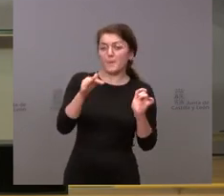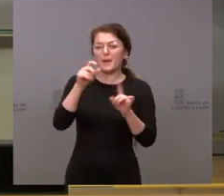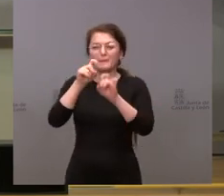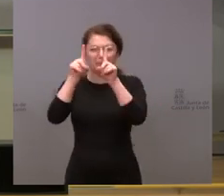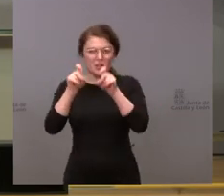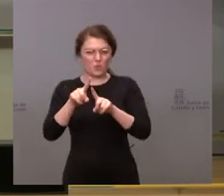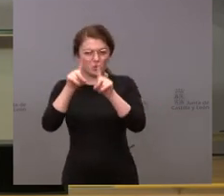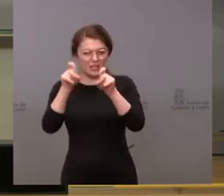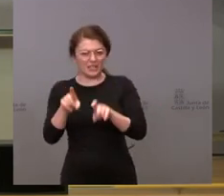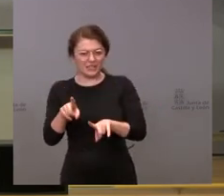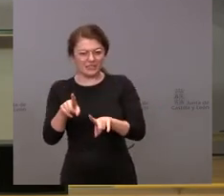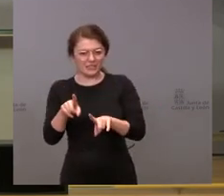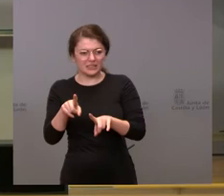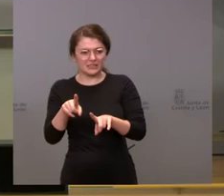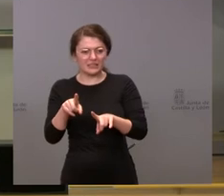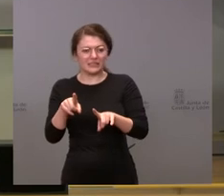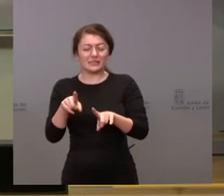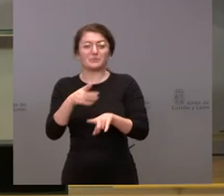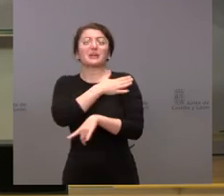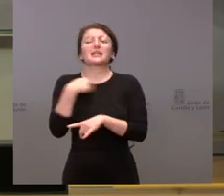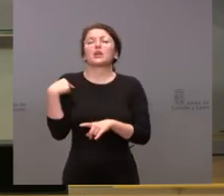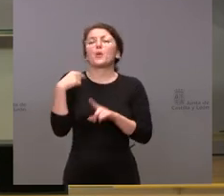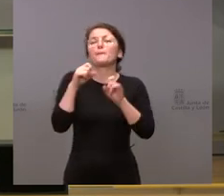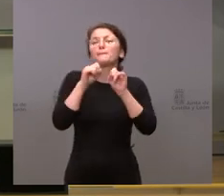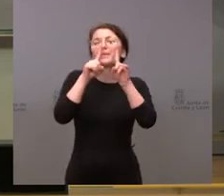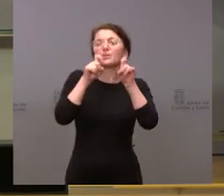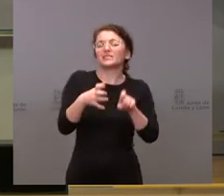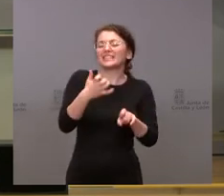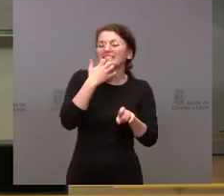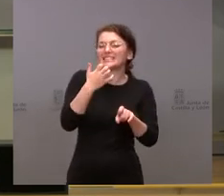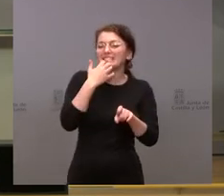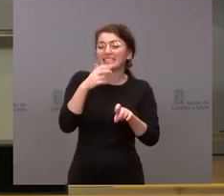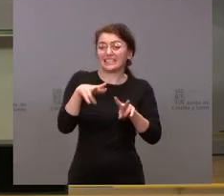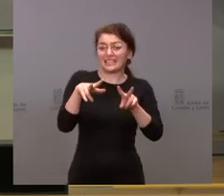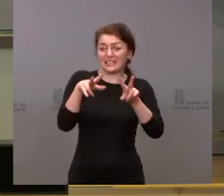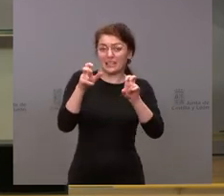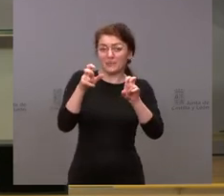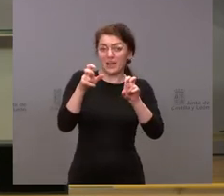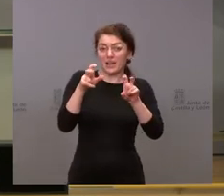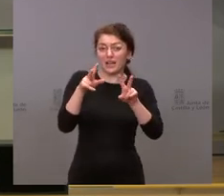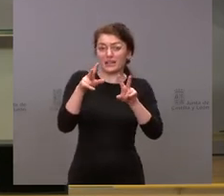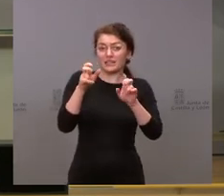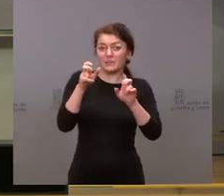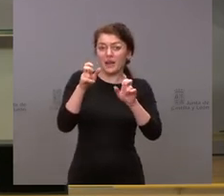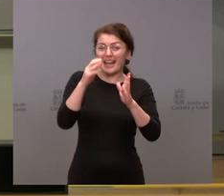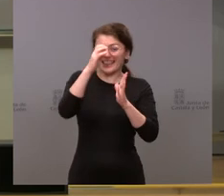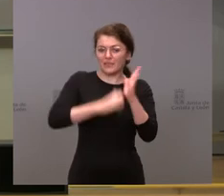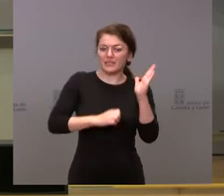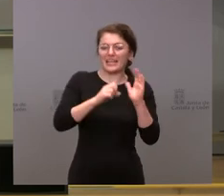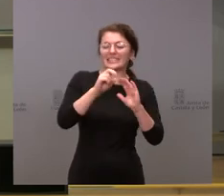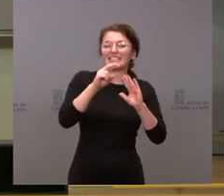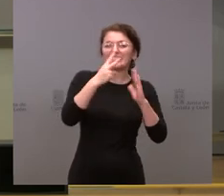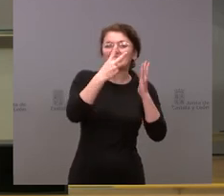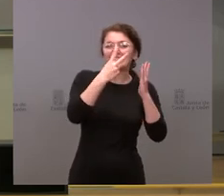también quería preguntar si en el déficit que contemplan en financiación autonómica de 7.650 millones